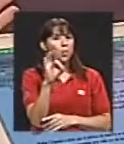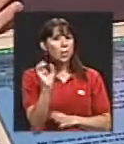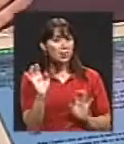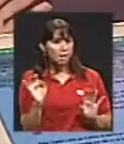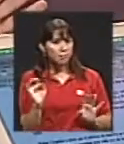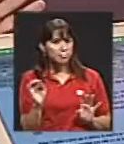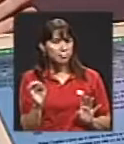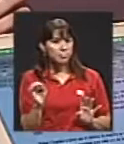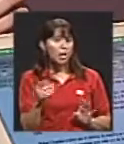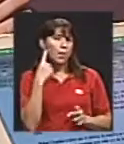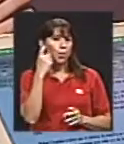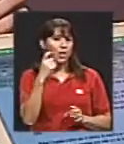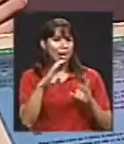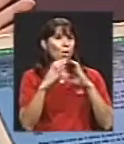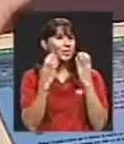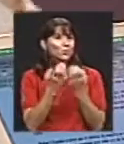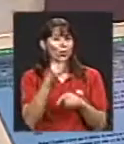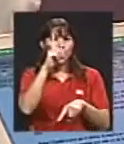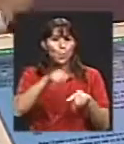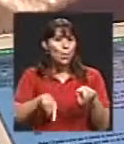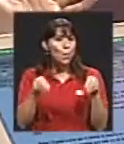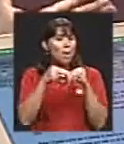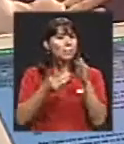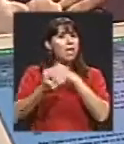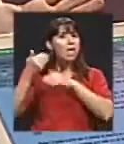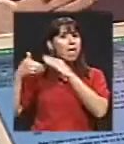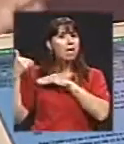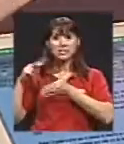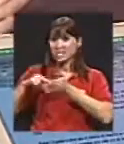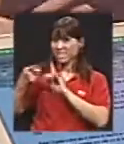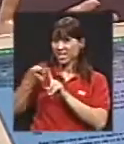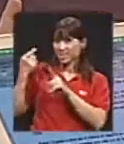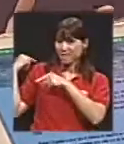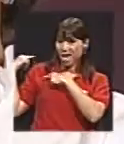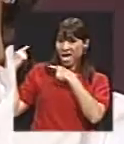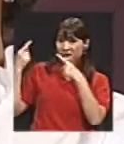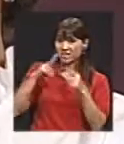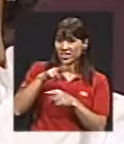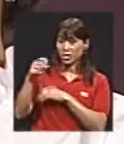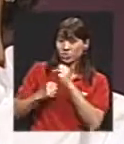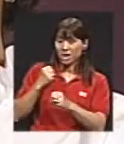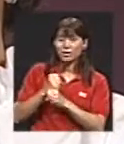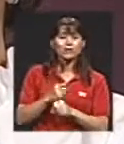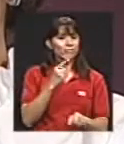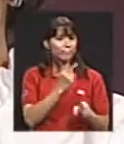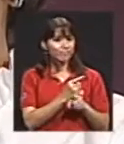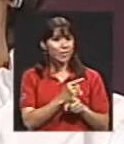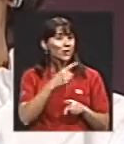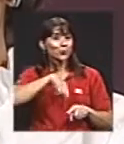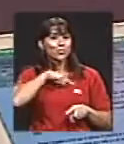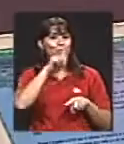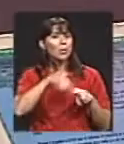ver por qué la comisión no pudo ir mucho yo soy exacto no podíamos ir mucho mucho muy atrás porque yo creo que ya